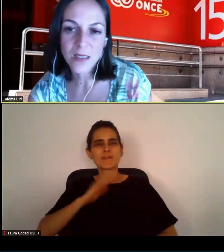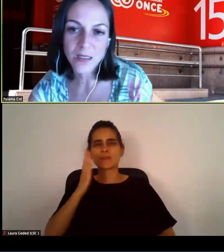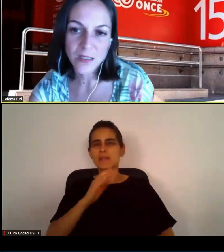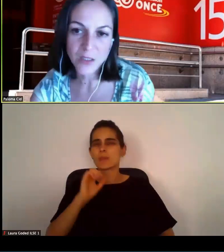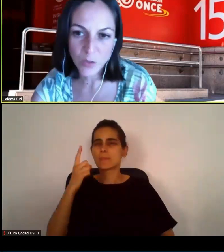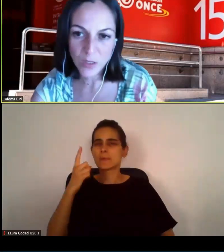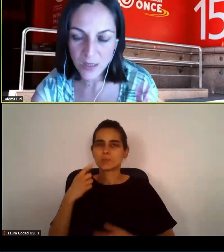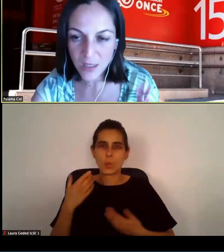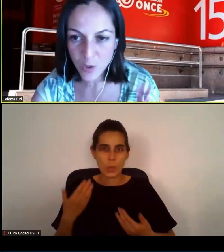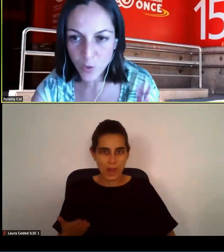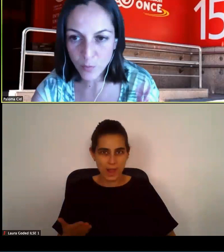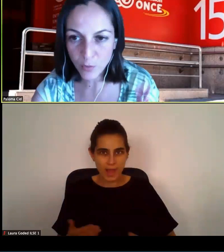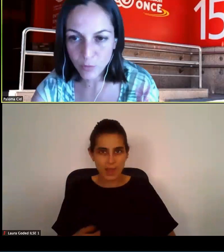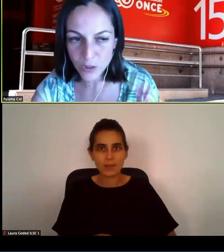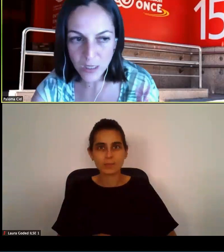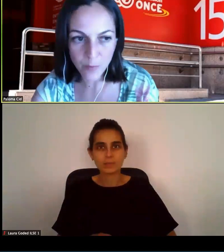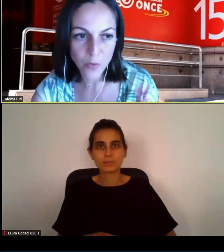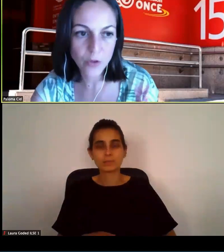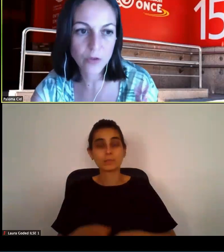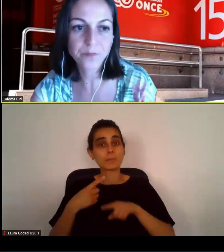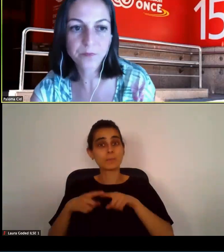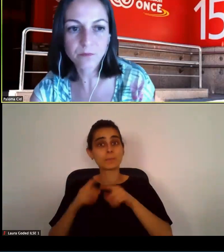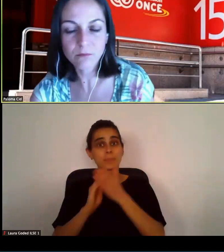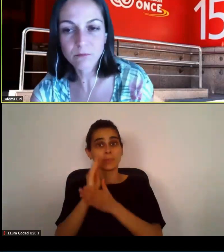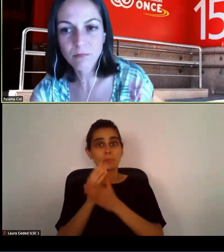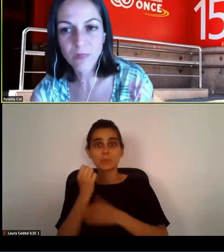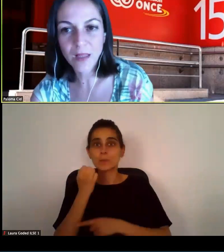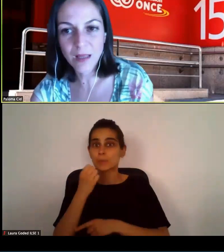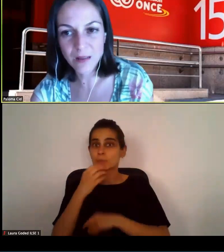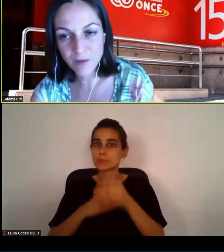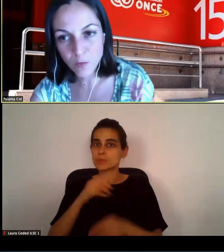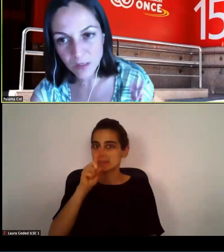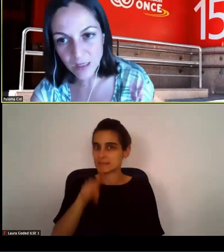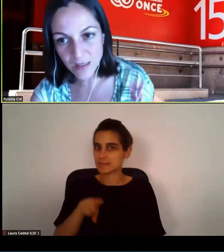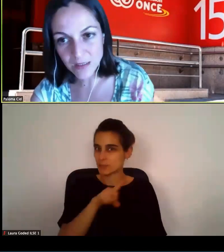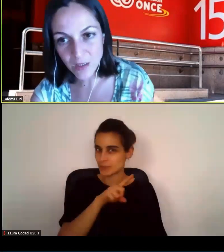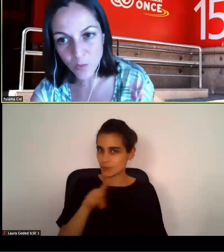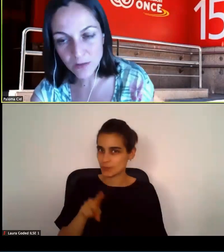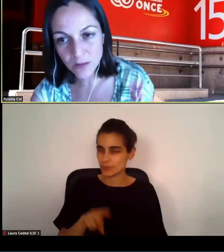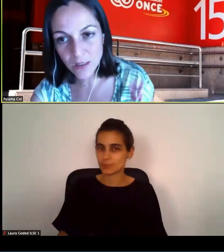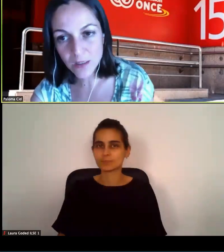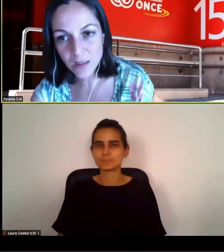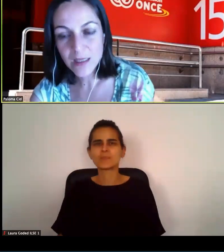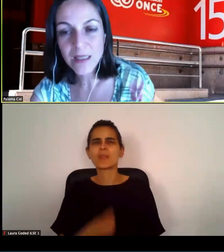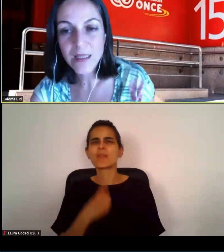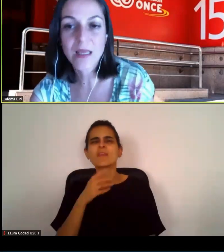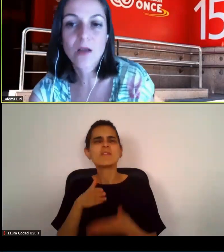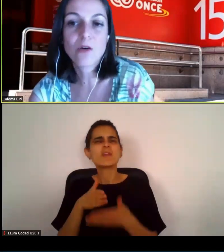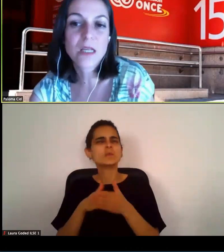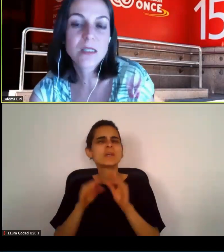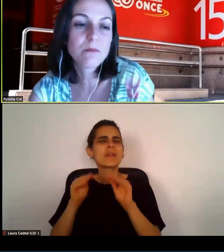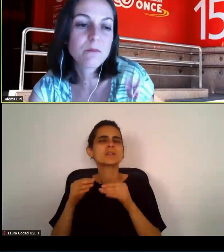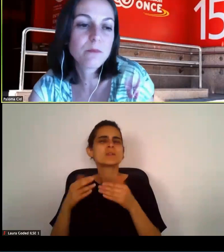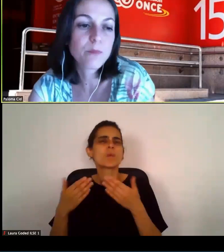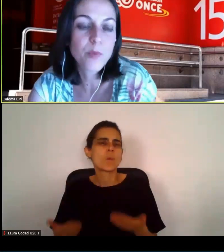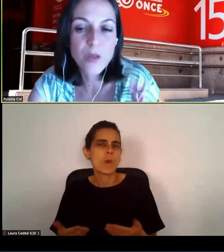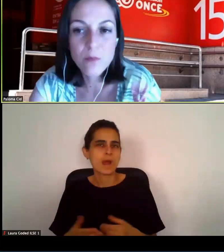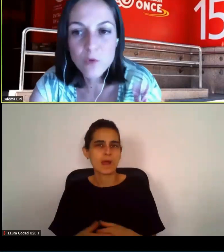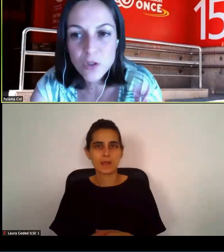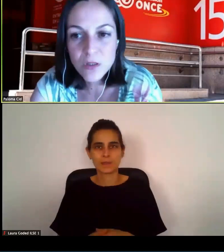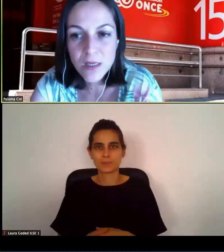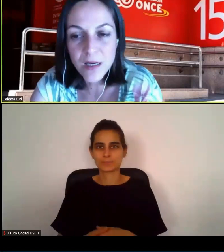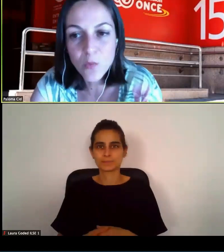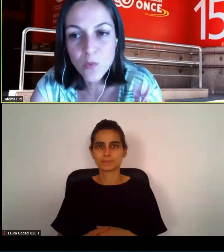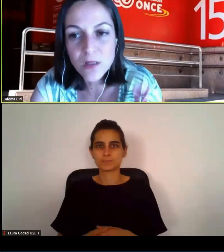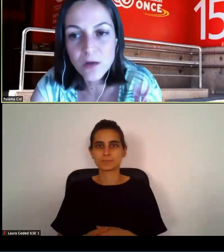afectadas, si utilizan o no productos de apoyo, qué dificultades se encuentran y qué cosas